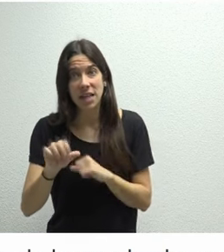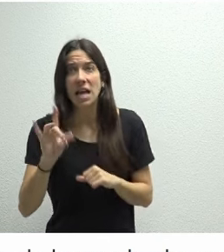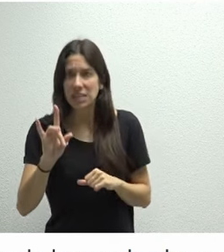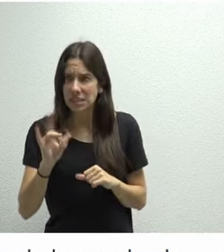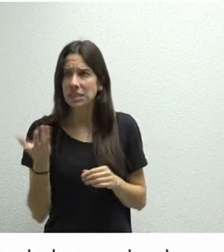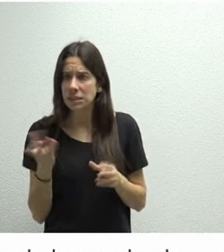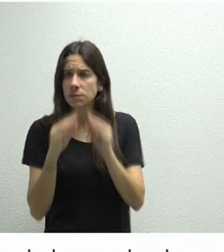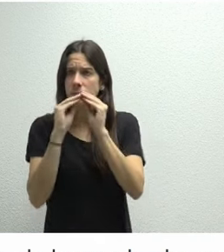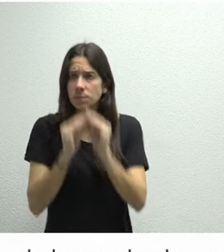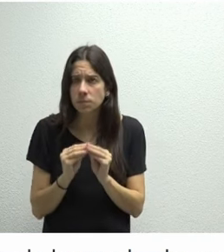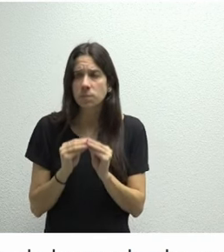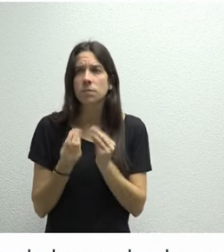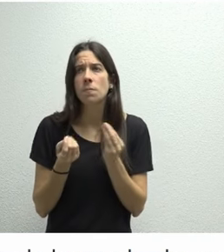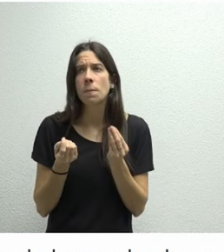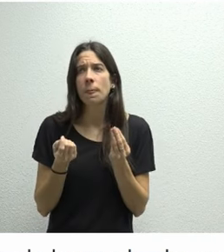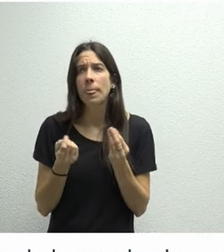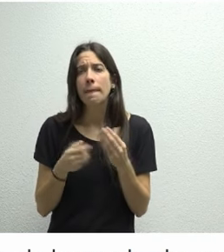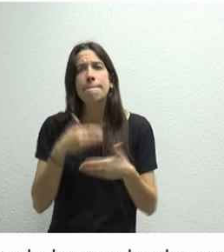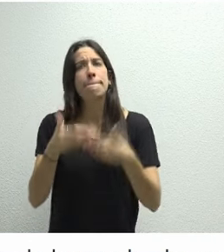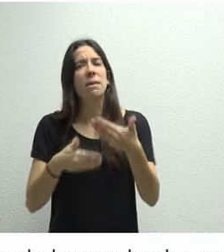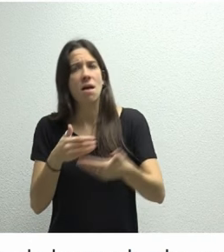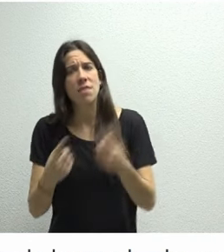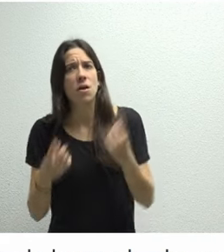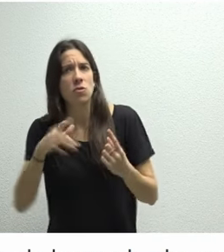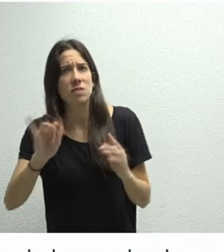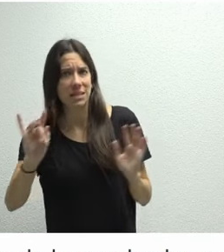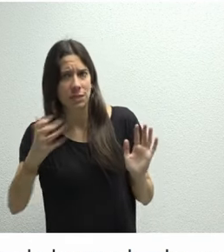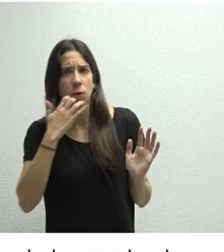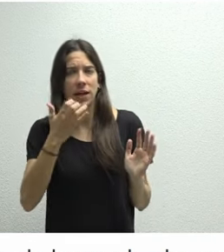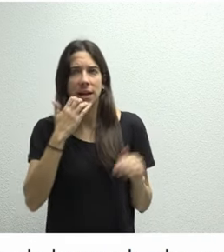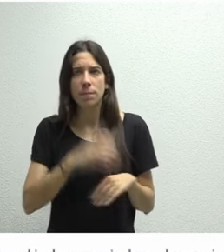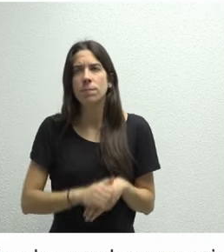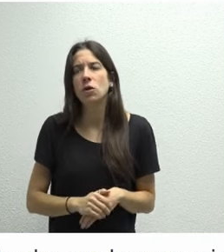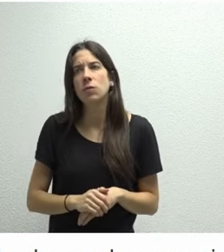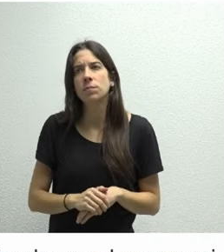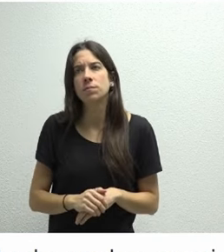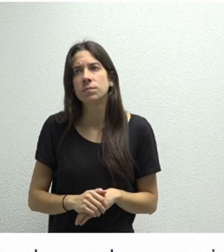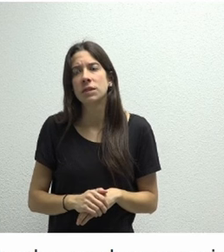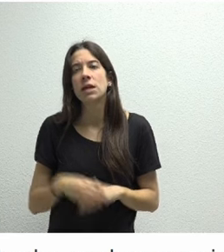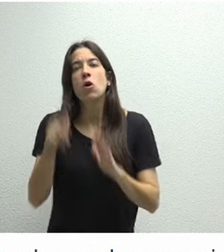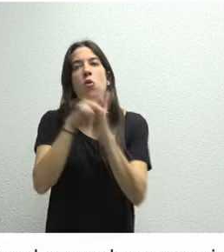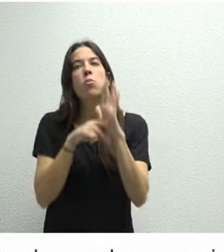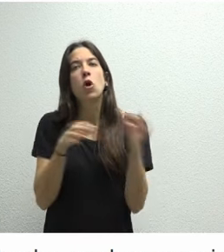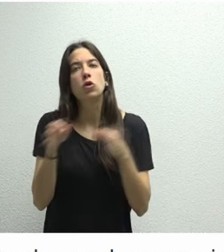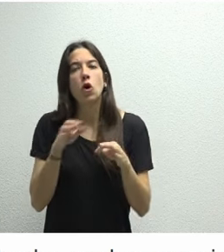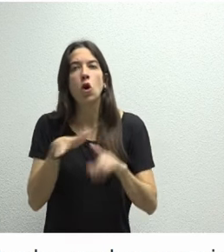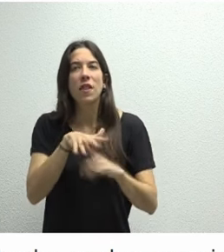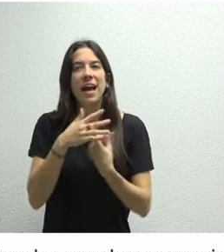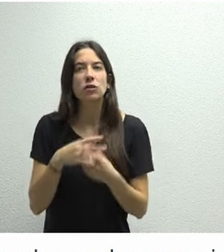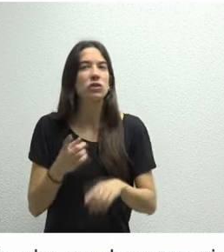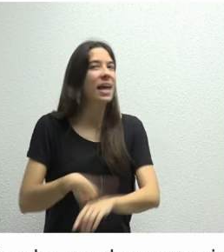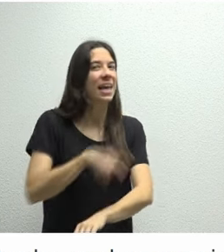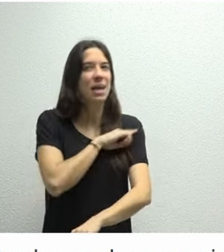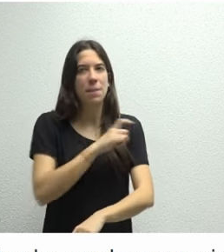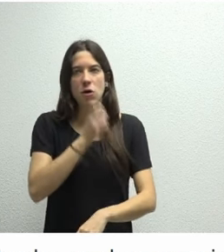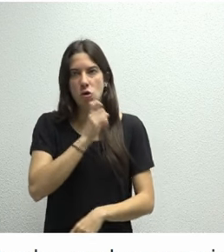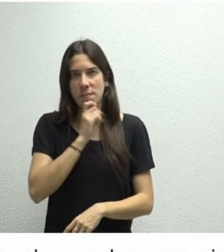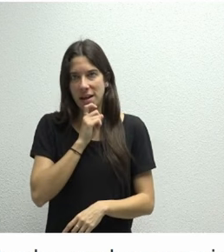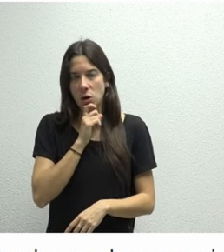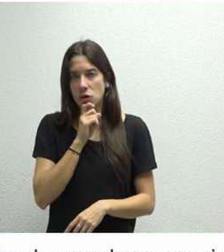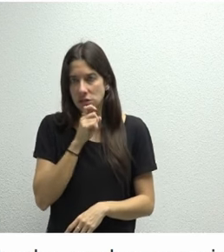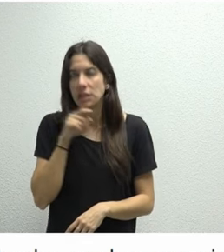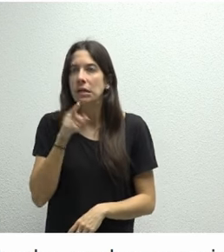varios e avances Como por ejemplo eh la el protocolo de casos hiper complejo donde Bueno pues